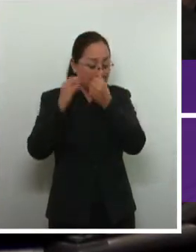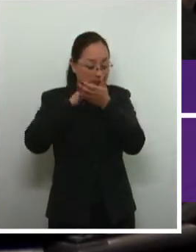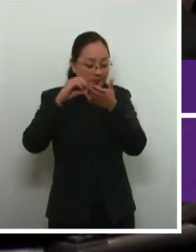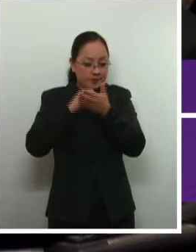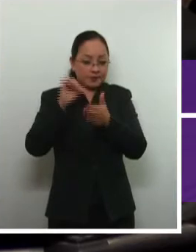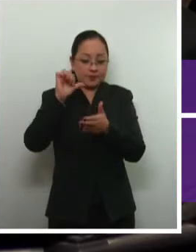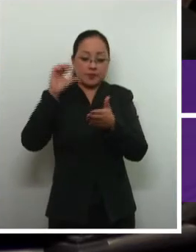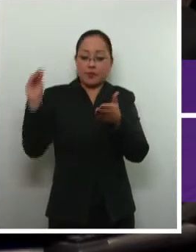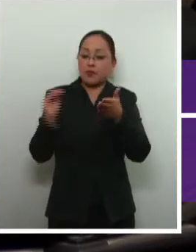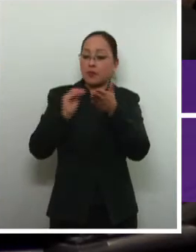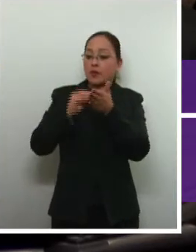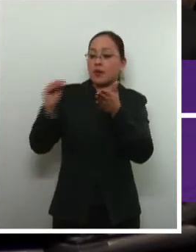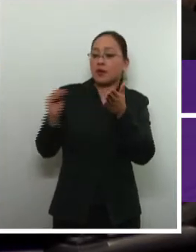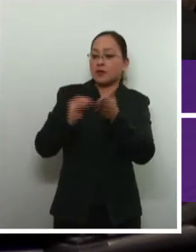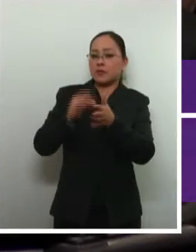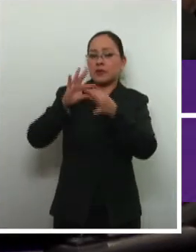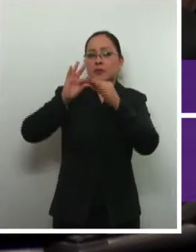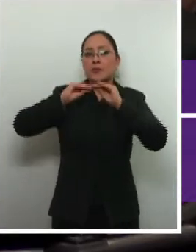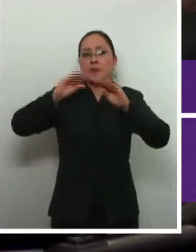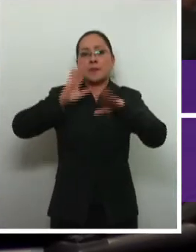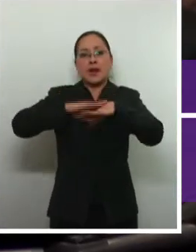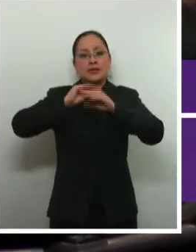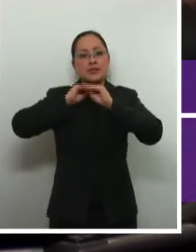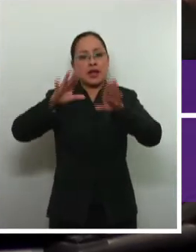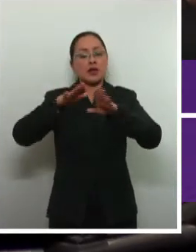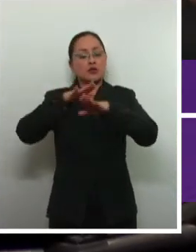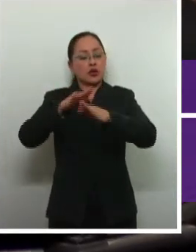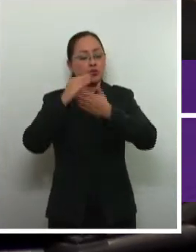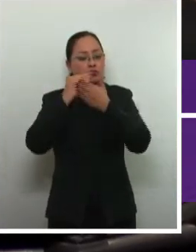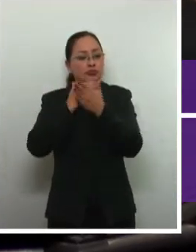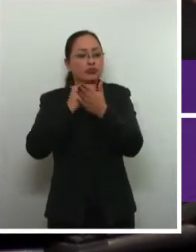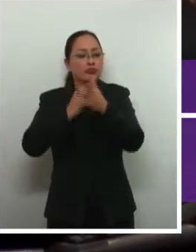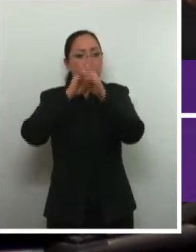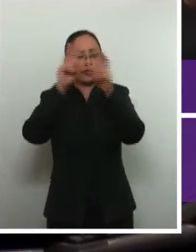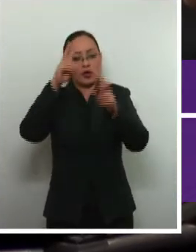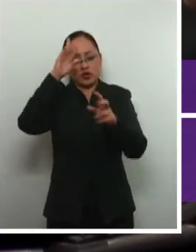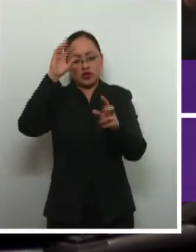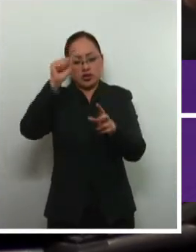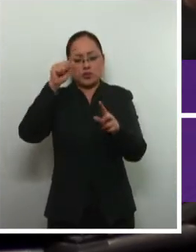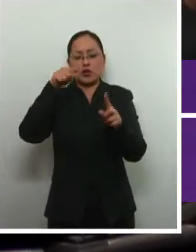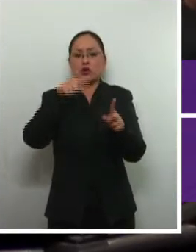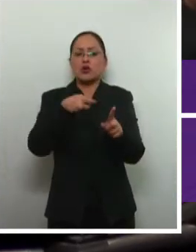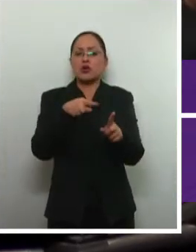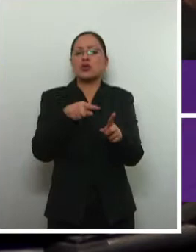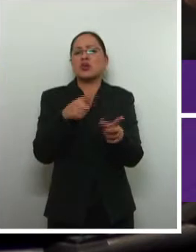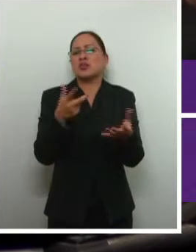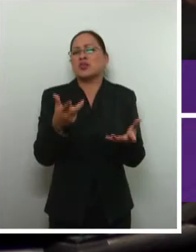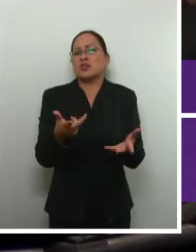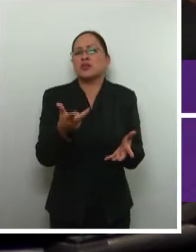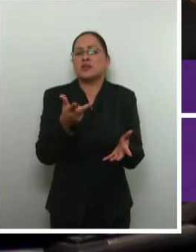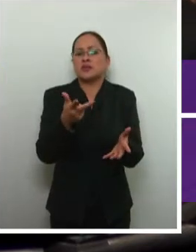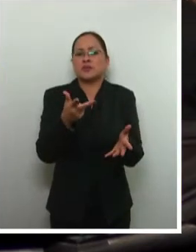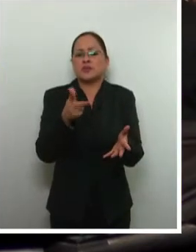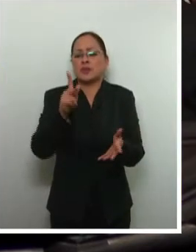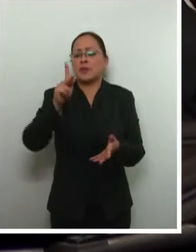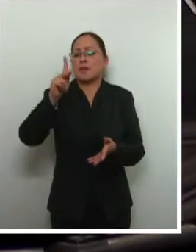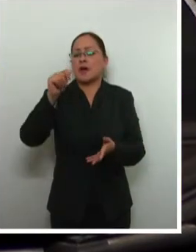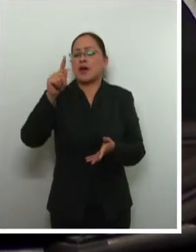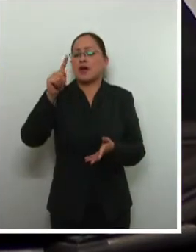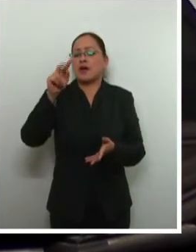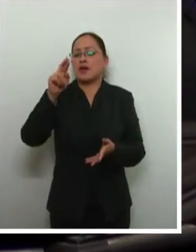se le introdujeron precisiones en relación al concepto de